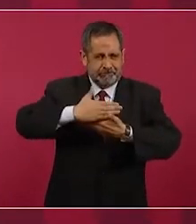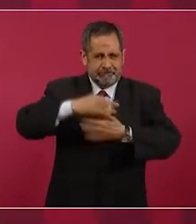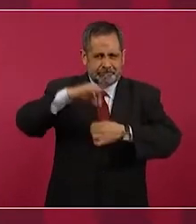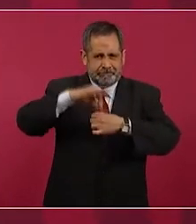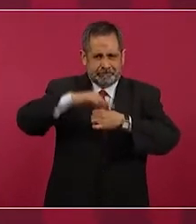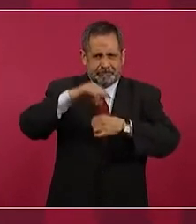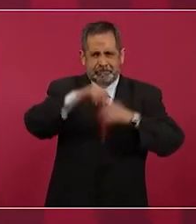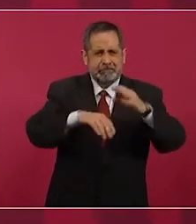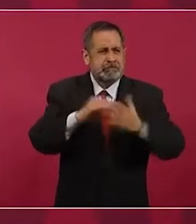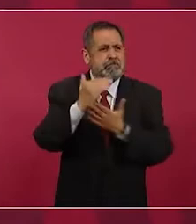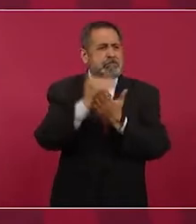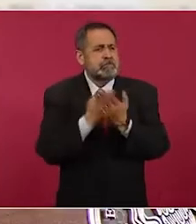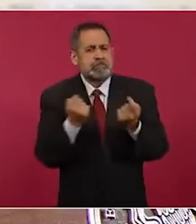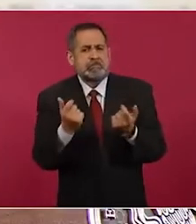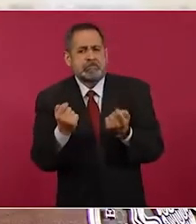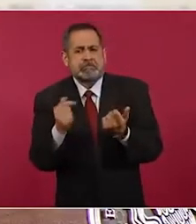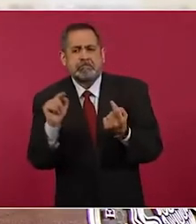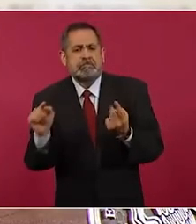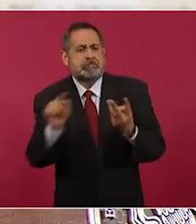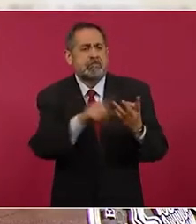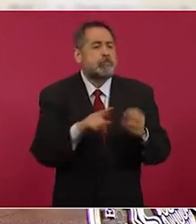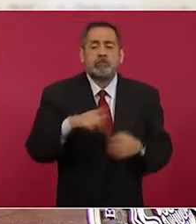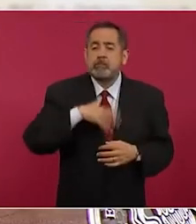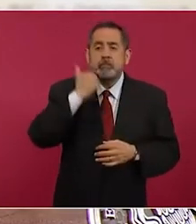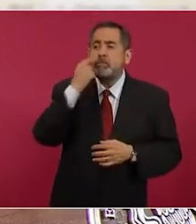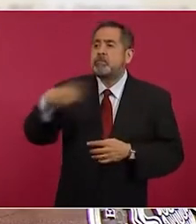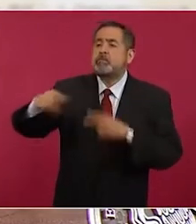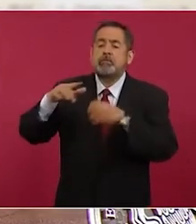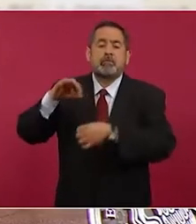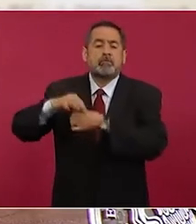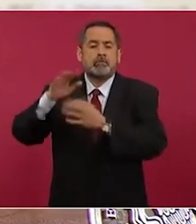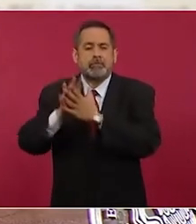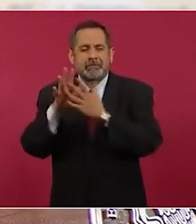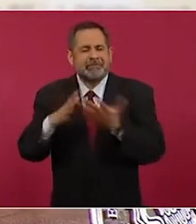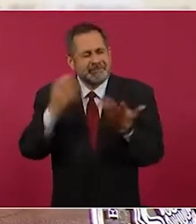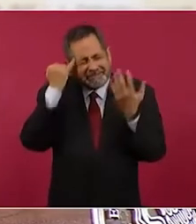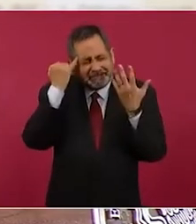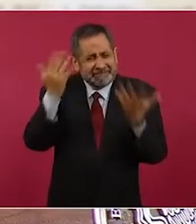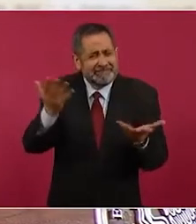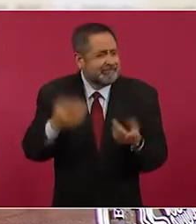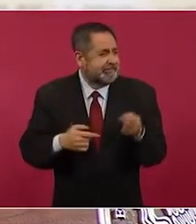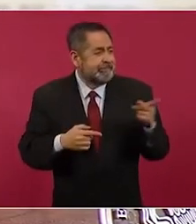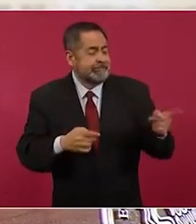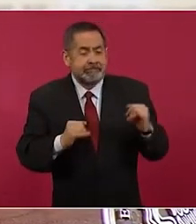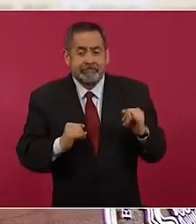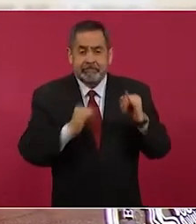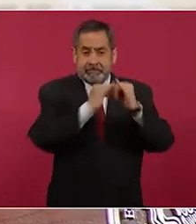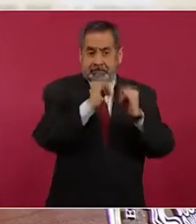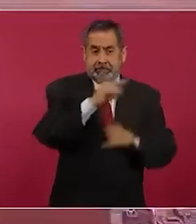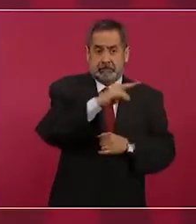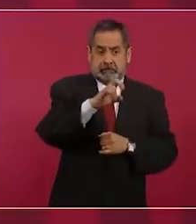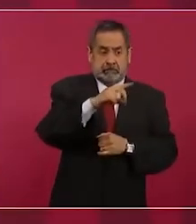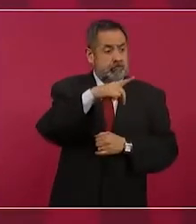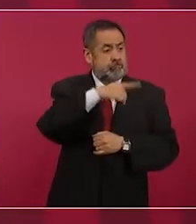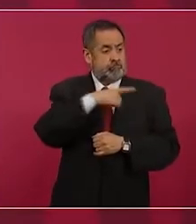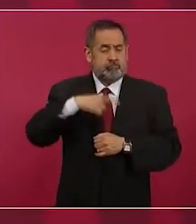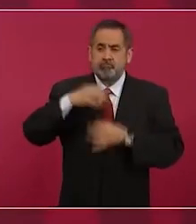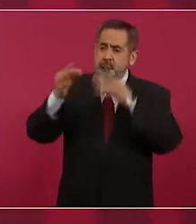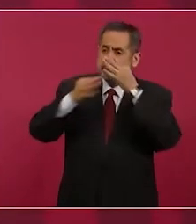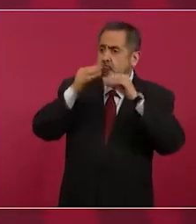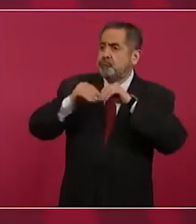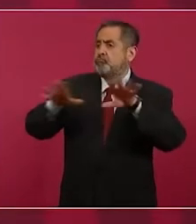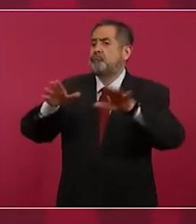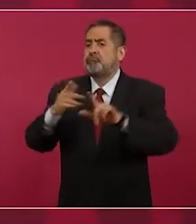porque no quieren que la gente participe. Imagínense un instituto que supuestamente debe de promover